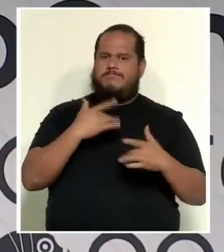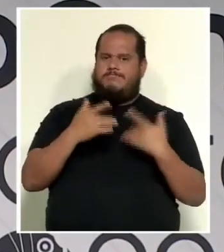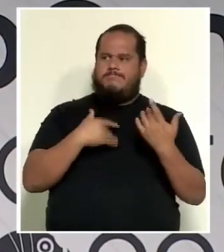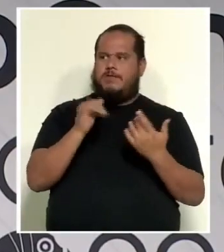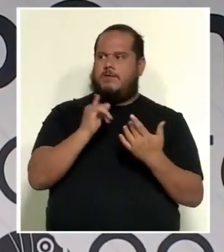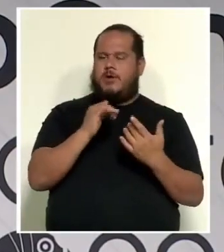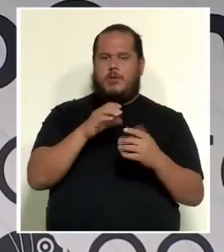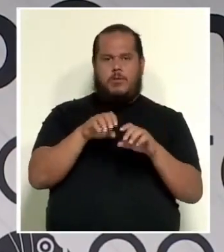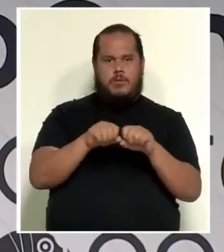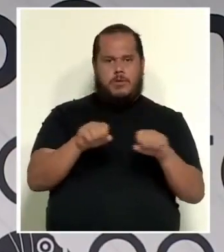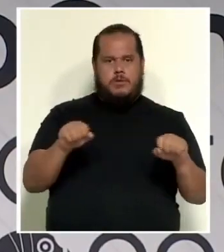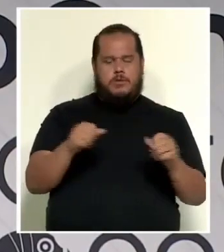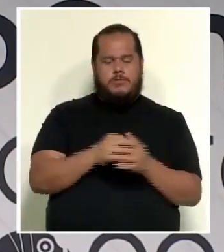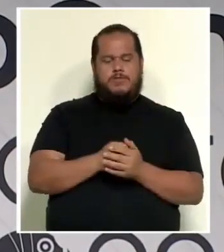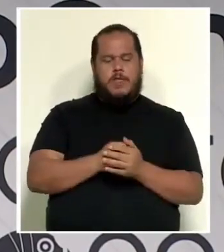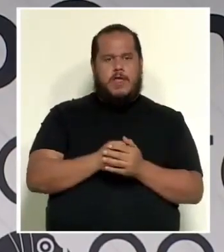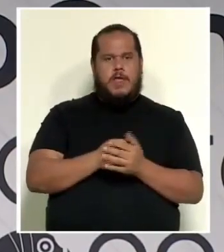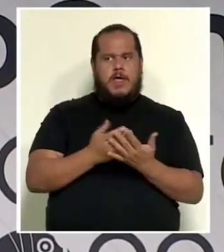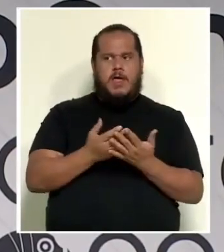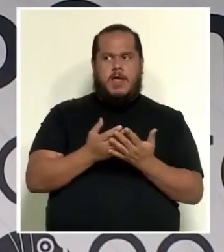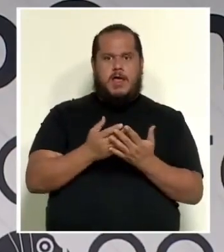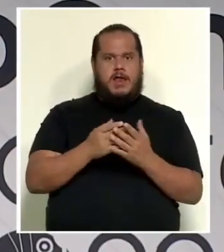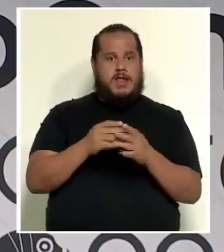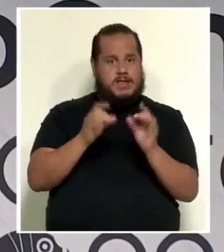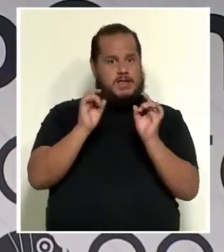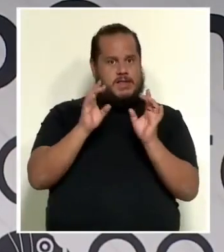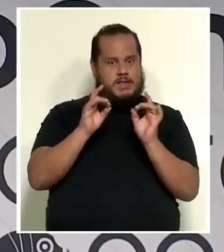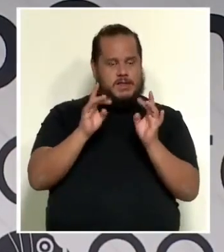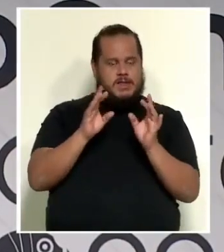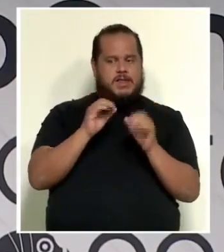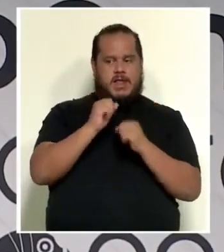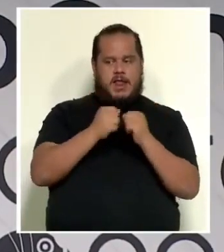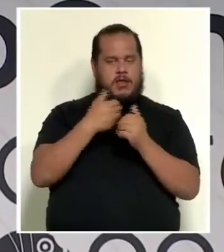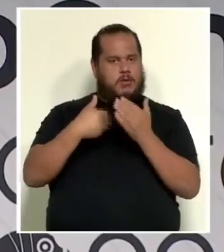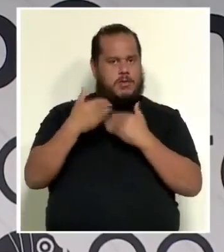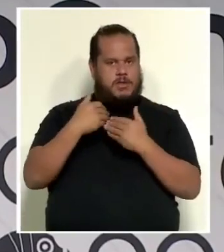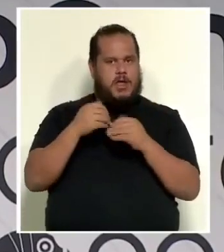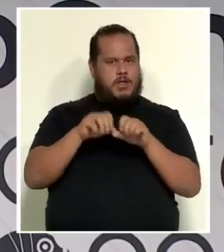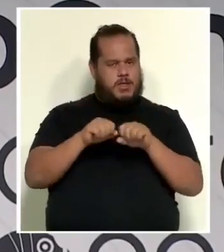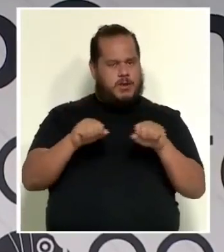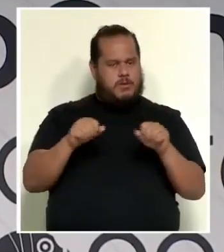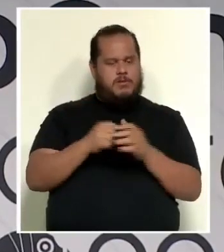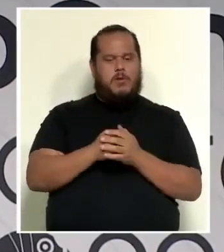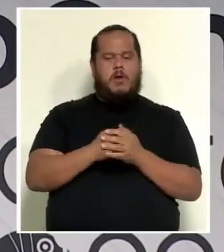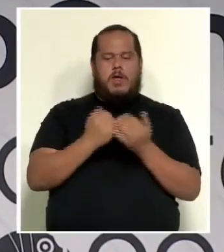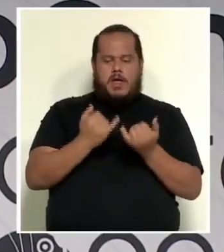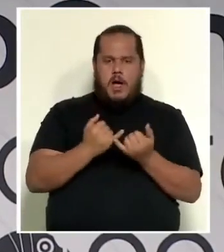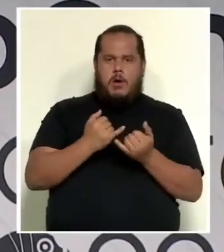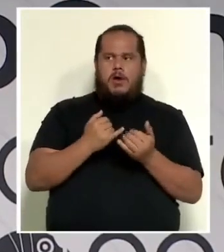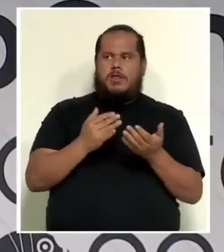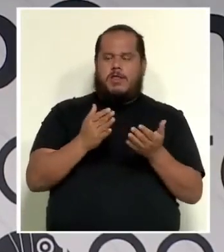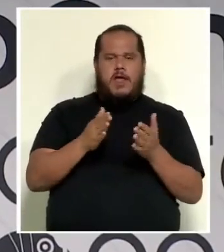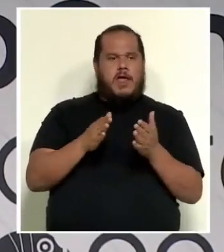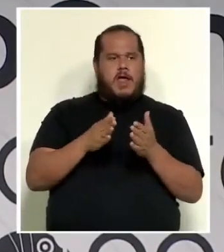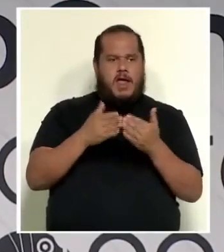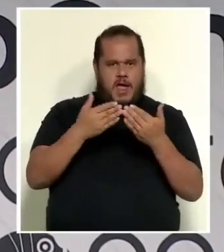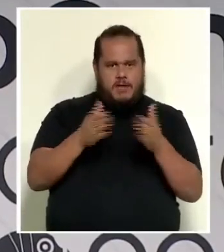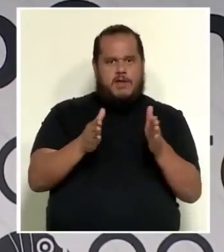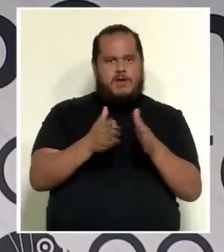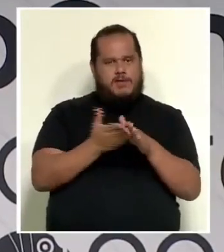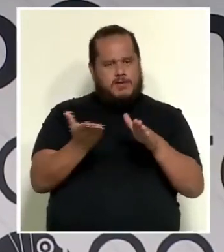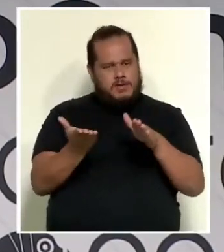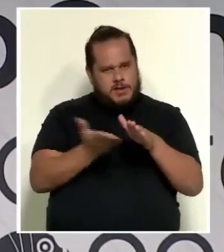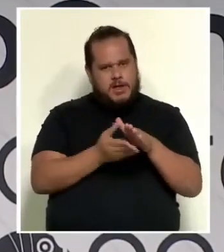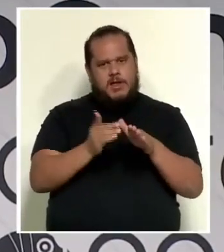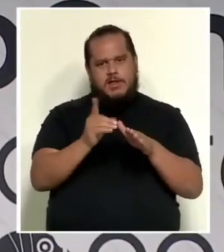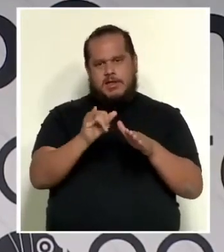Y efectivamente, en los escándalos del año pasado, ¿verdad?, que en este momento están en trámite o en investigación y están abiertos, pues